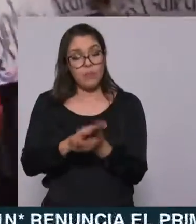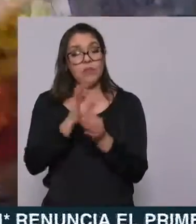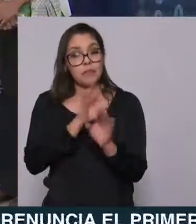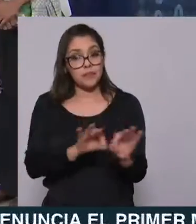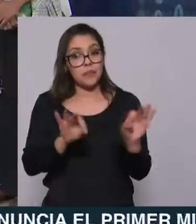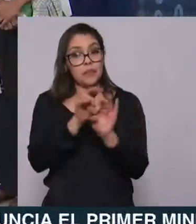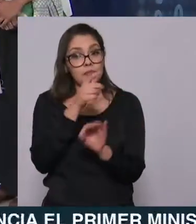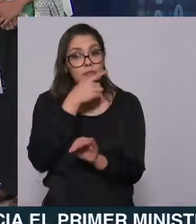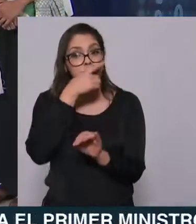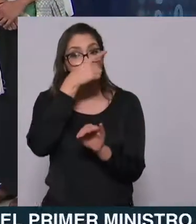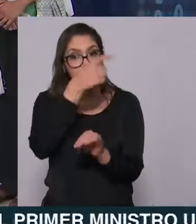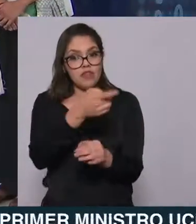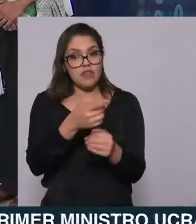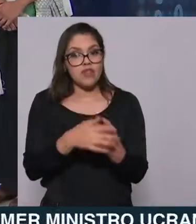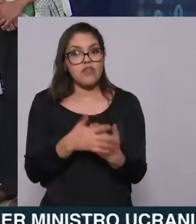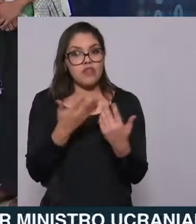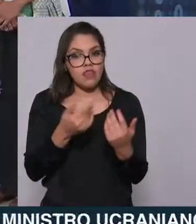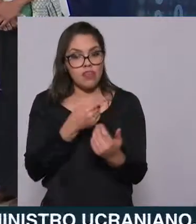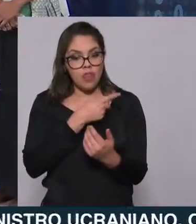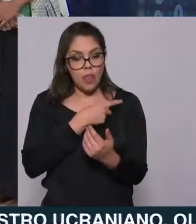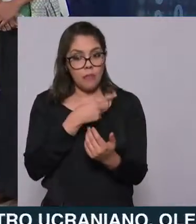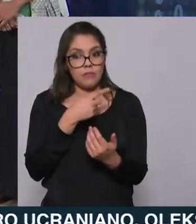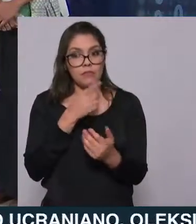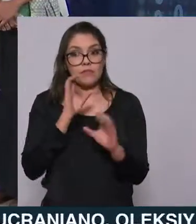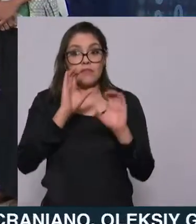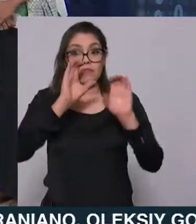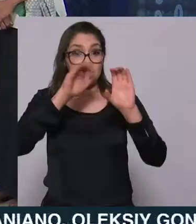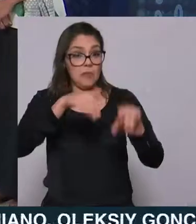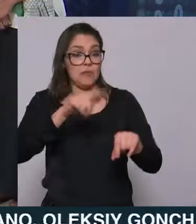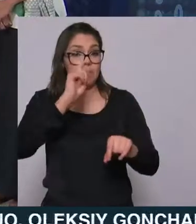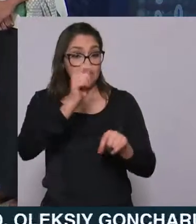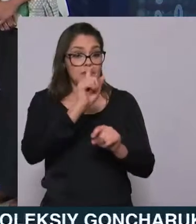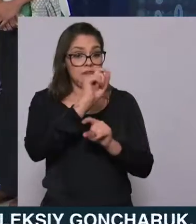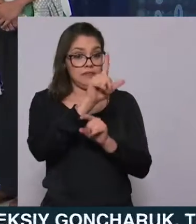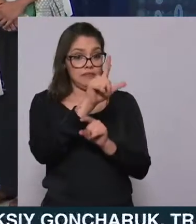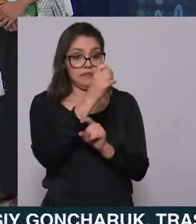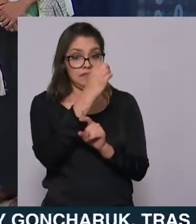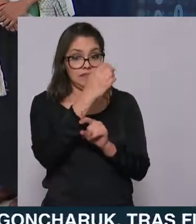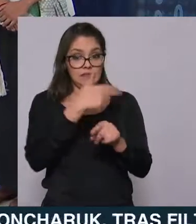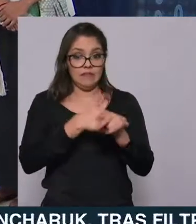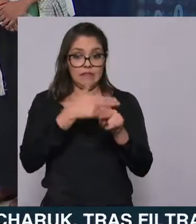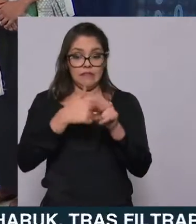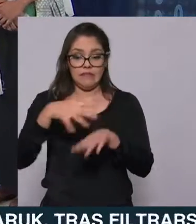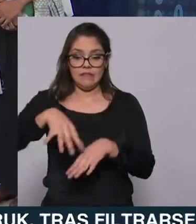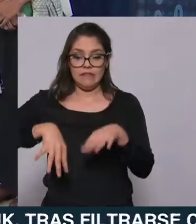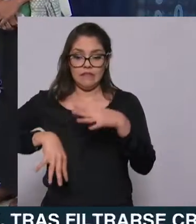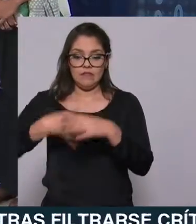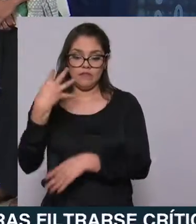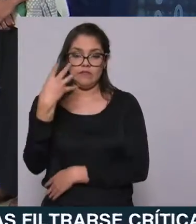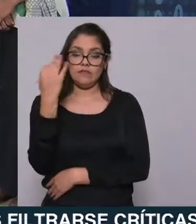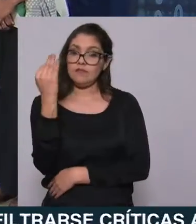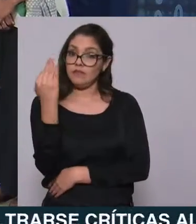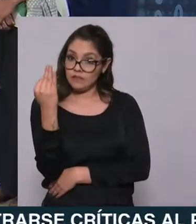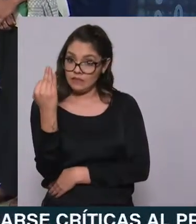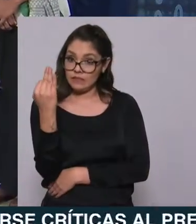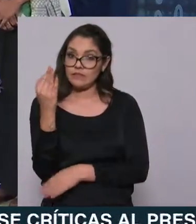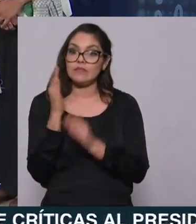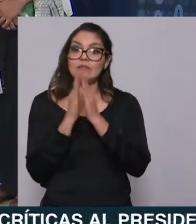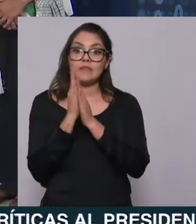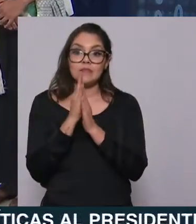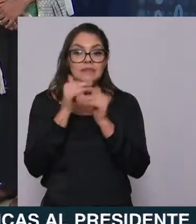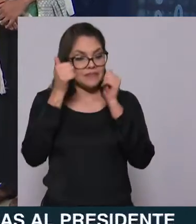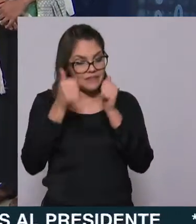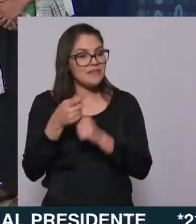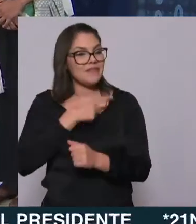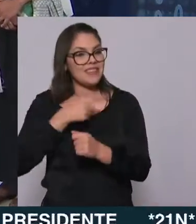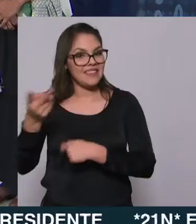mencionar que que las inscripciones son del 27 de enero al 14 de febrero, así que no te quedes fuera y